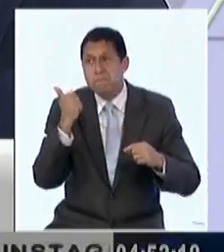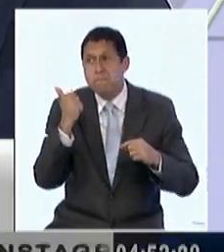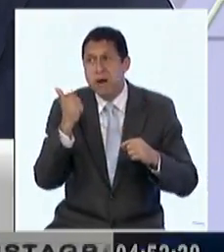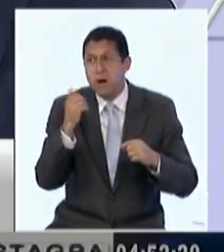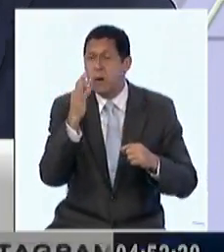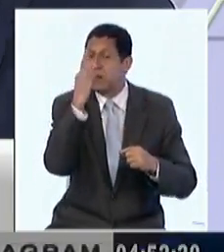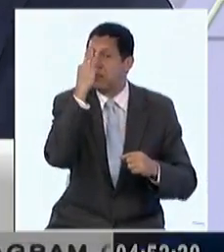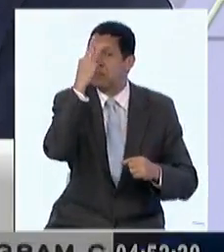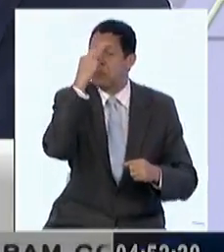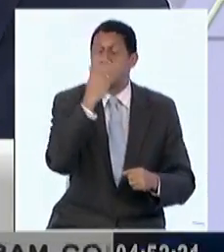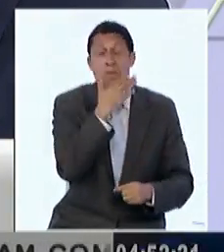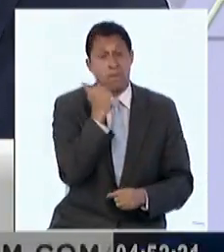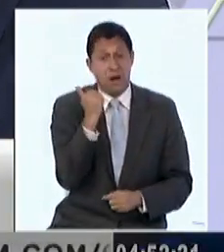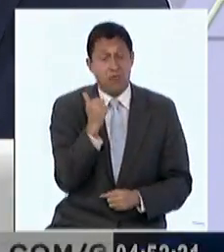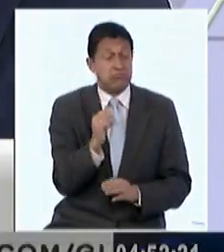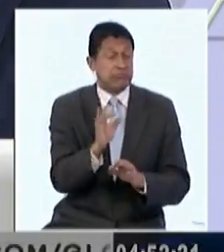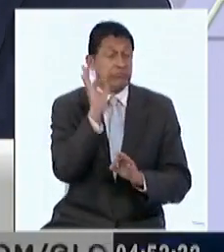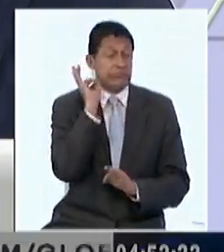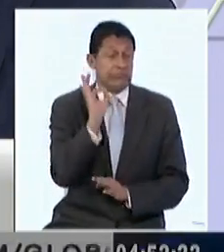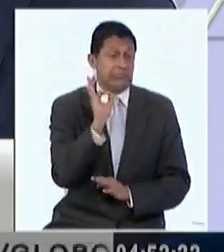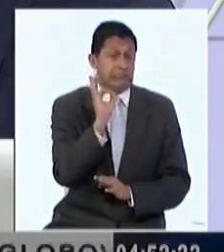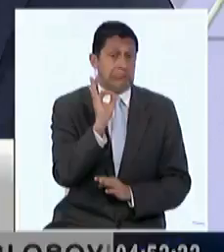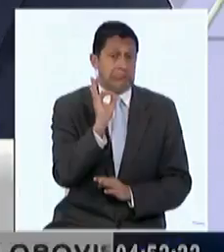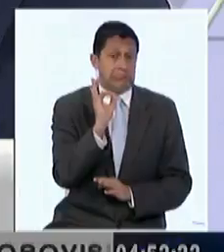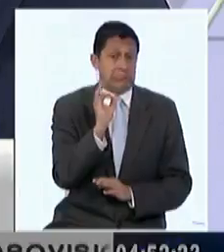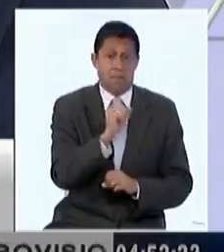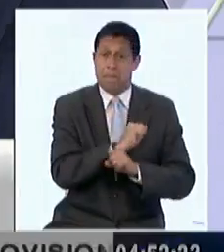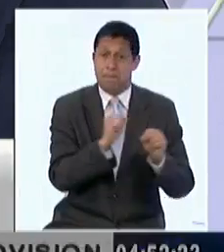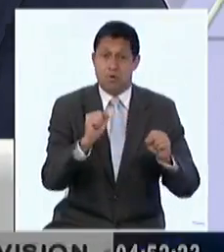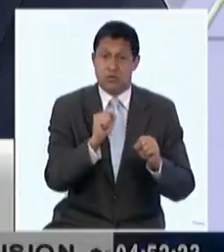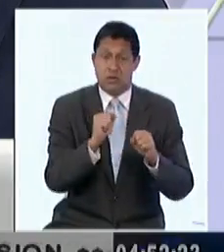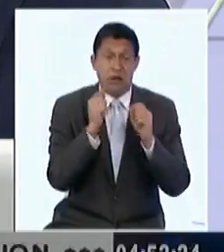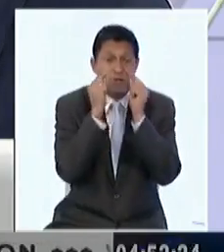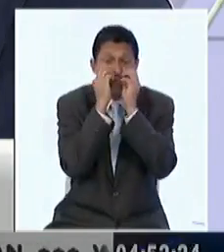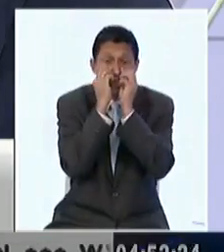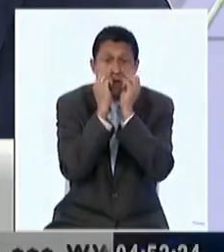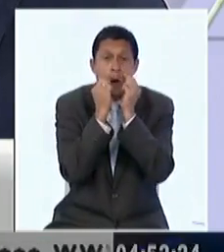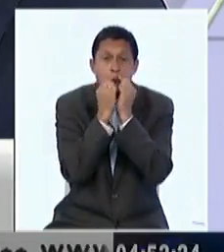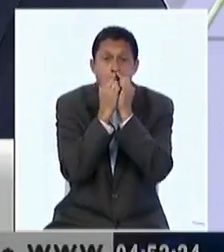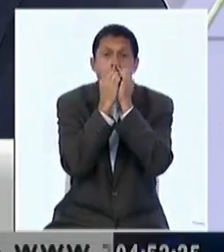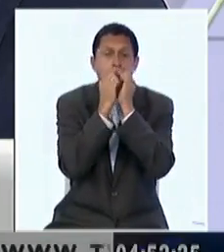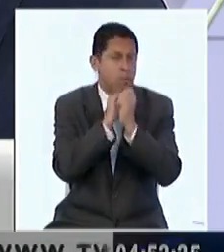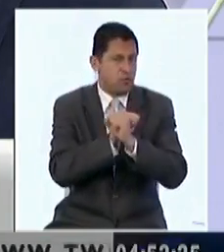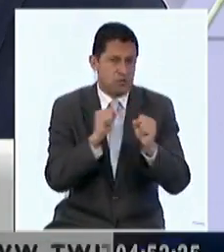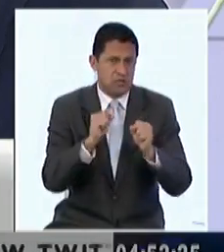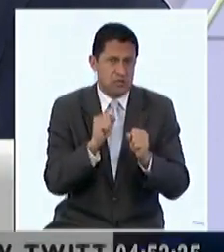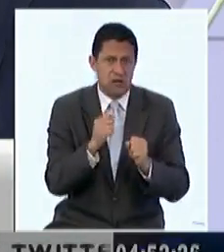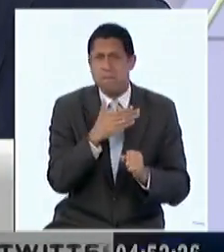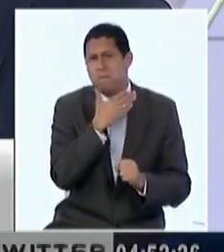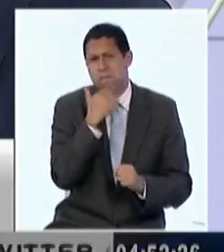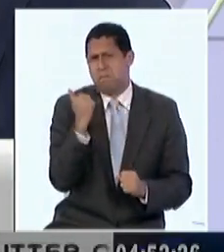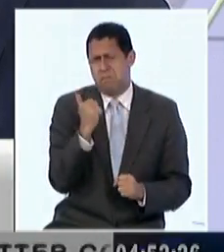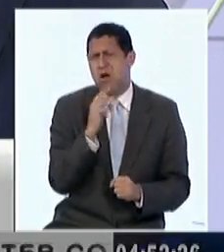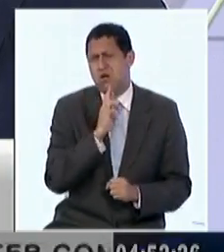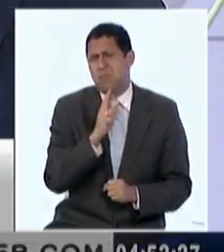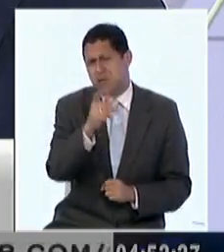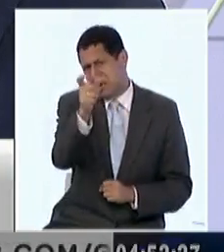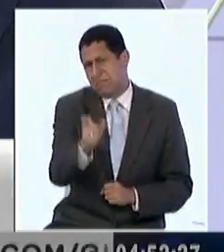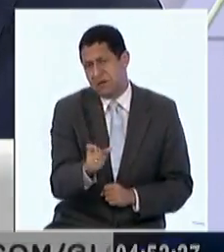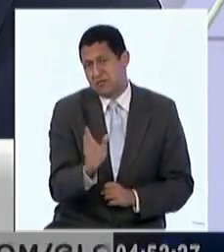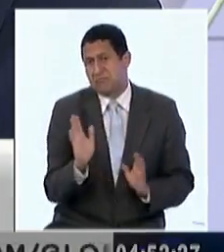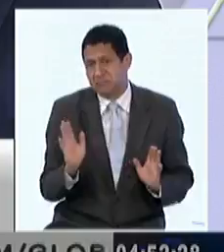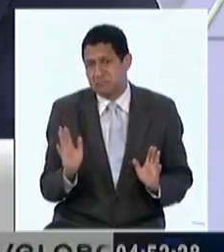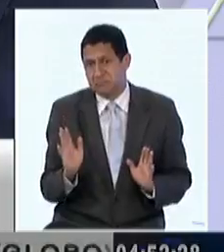punta, una exactitud que es inalcanzable por técnicas cerradas y que permite aportar mejores resultados a los pacientes,